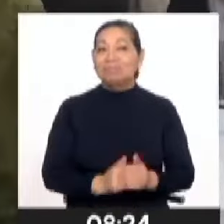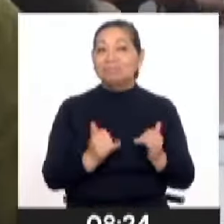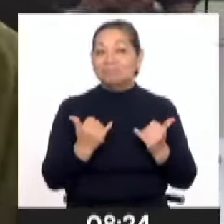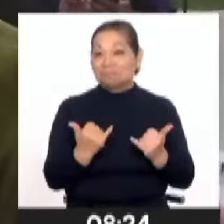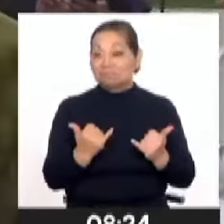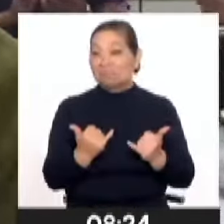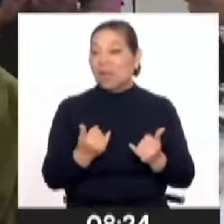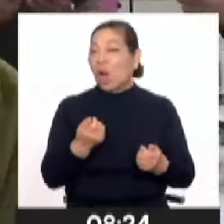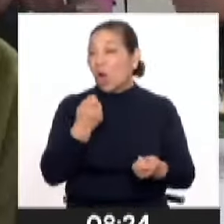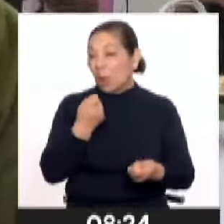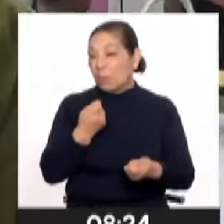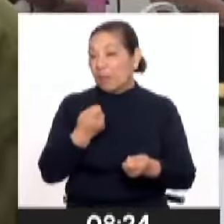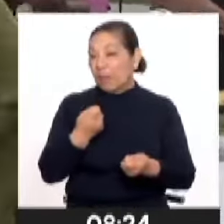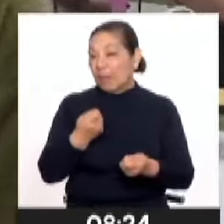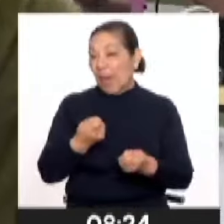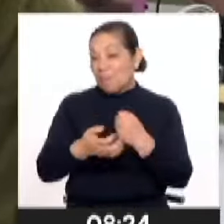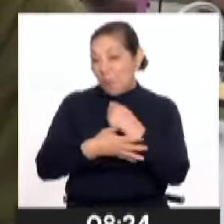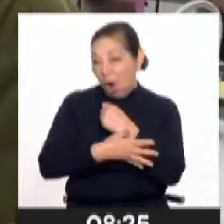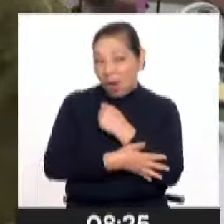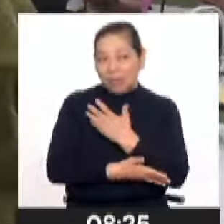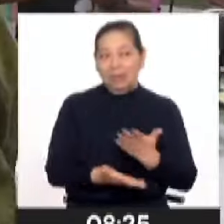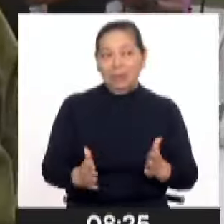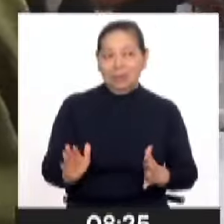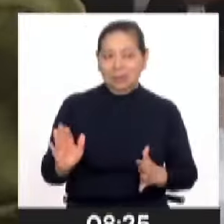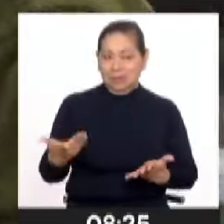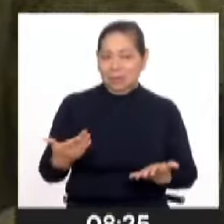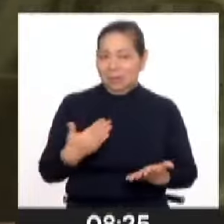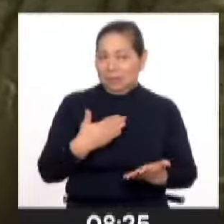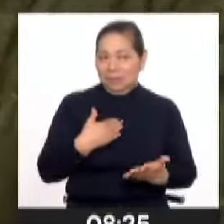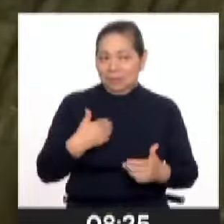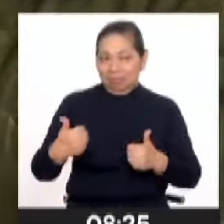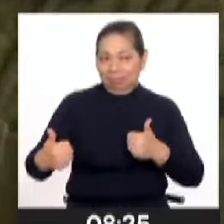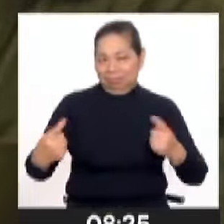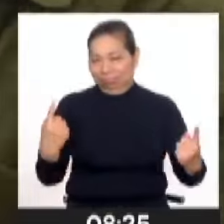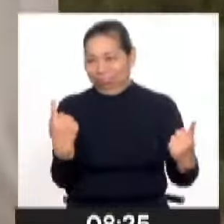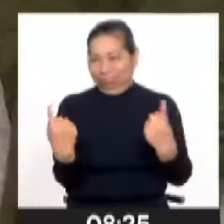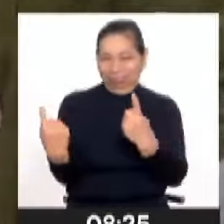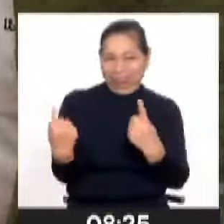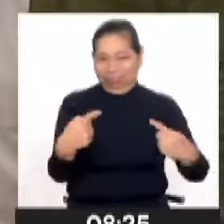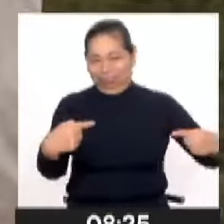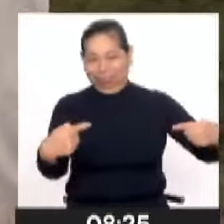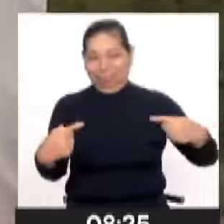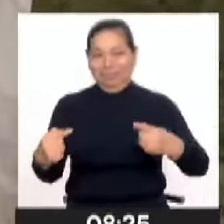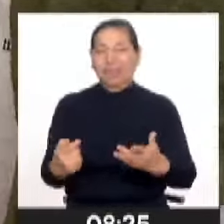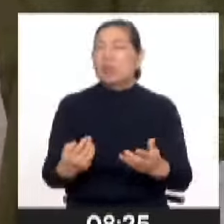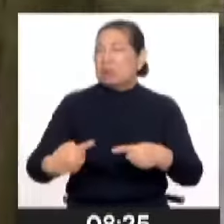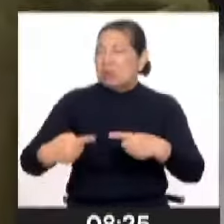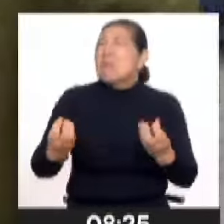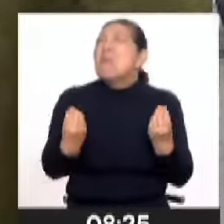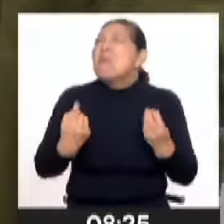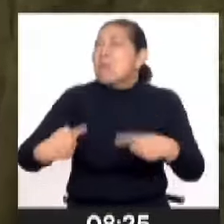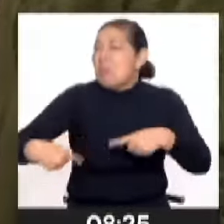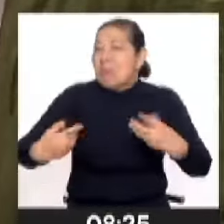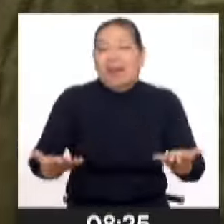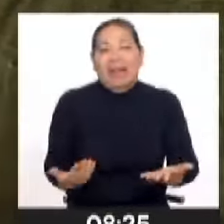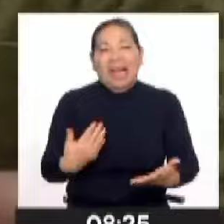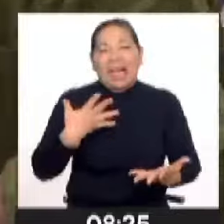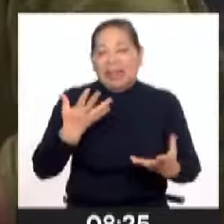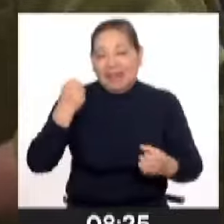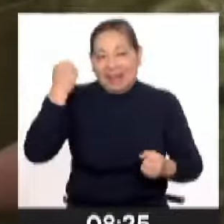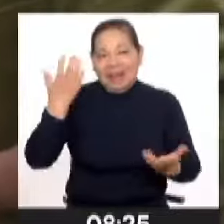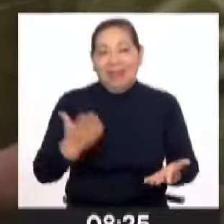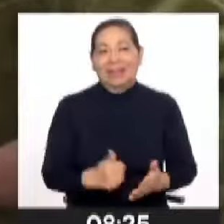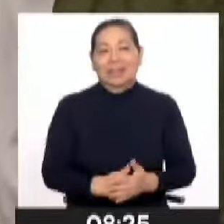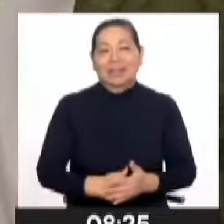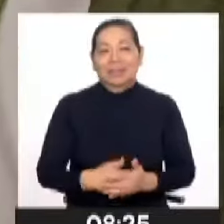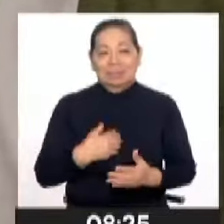Mi comedor popular va a ganar, ¿no? ¿Qué te pasa? ¡Gana el mío! No, acá estamos las ganadoras. ¿Por qué están discutiendo? ¿Qué pasó? Es que mi equipo tiene que ganar. Mi